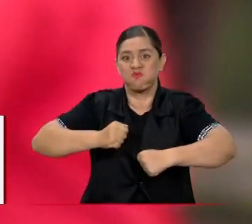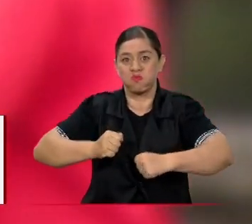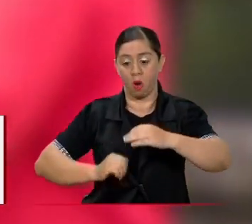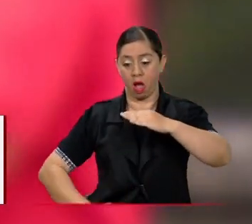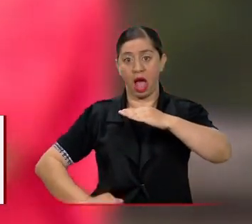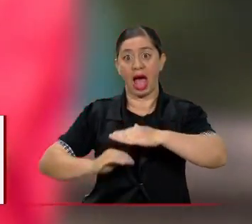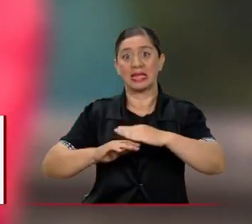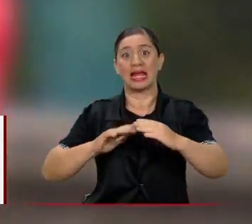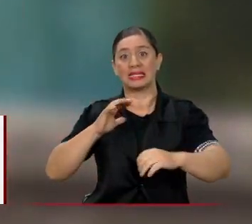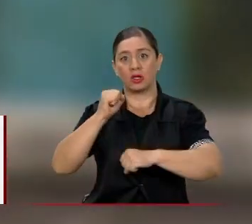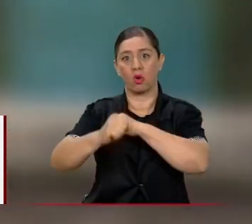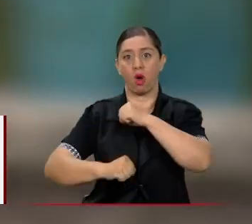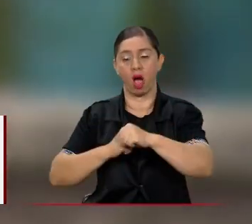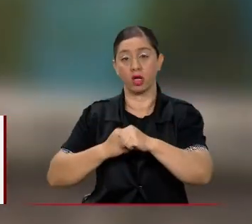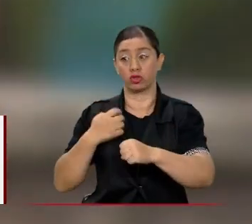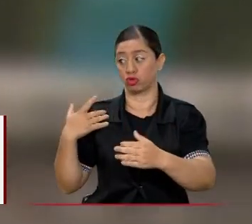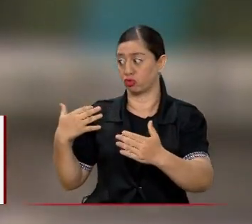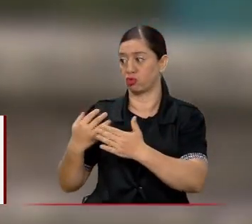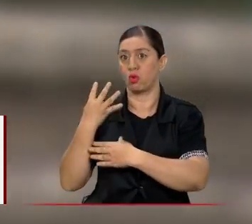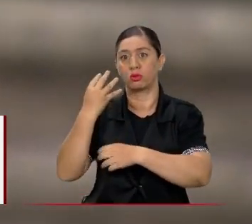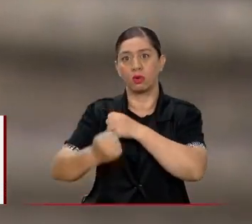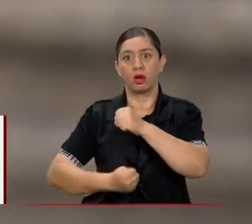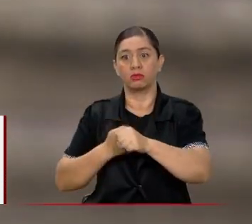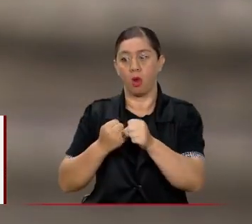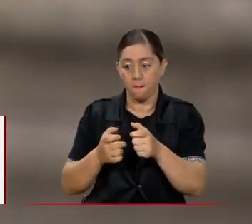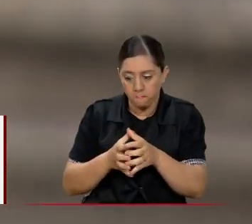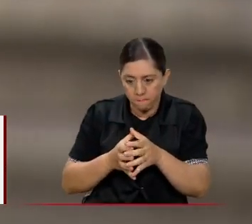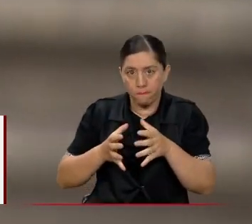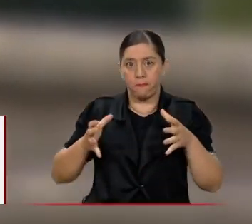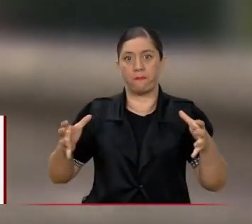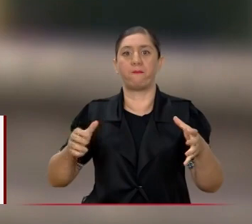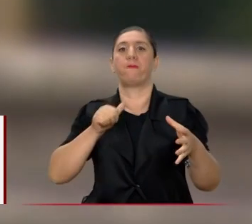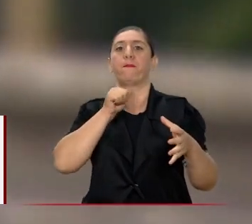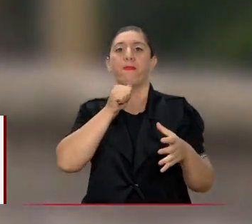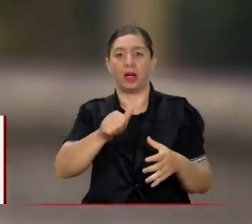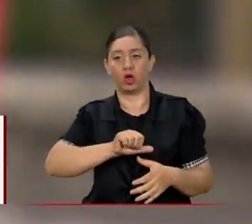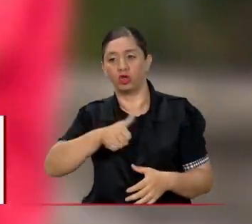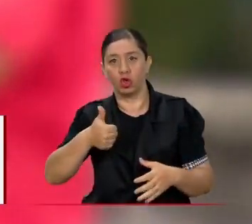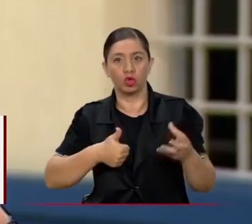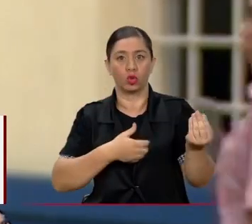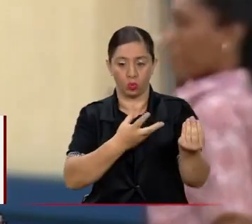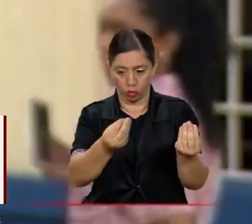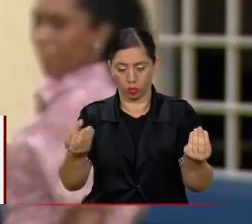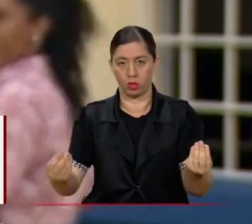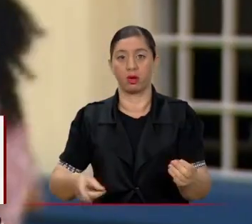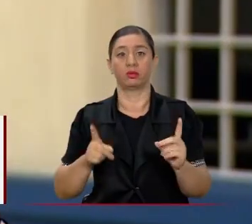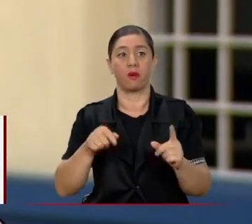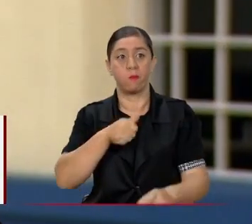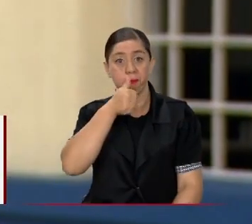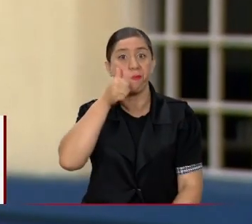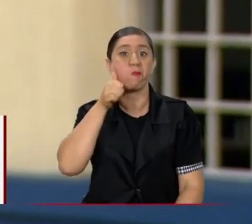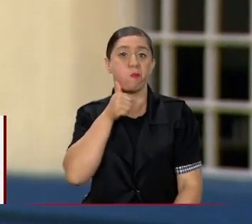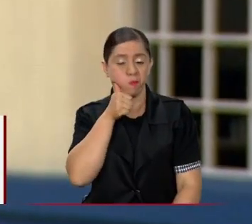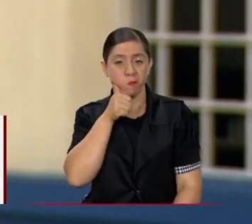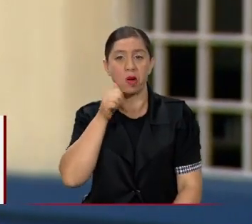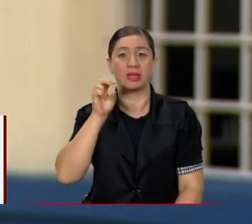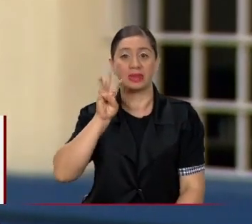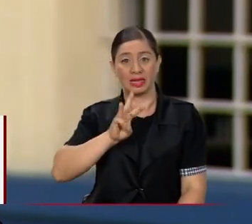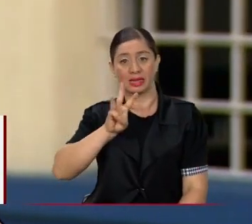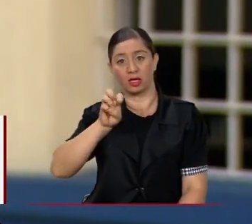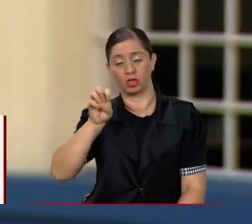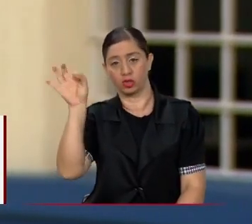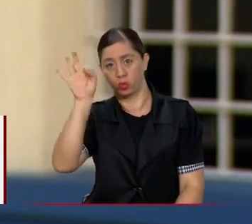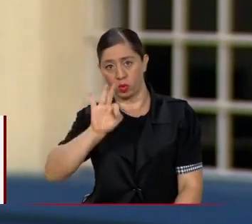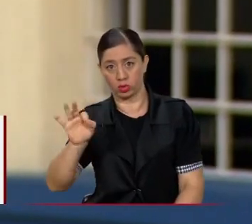que se duplicó en los últimos 4 años, así como en otros grupos poblacionales. Para gestantes entonces está alrededor del 38%